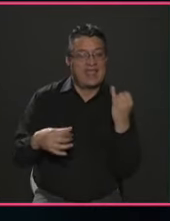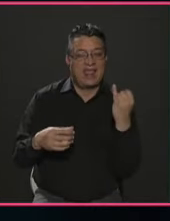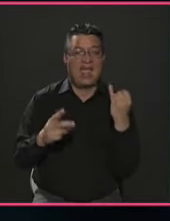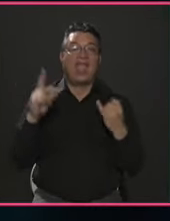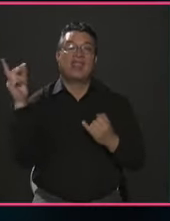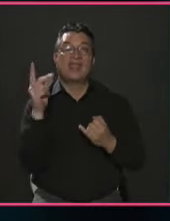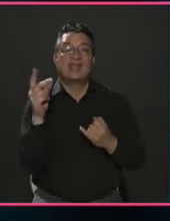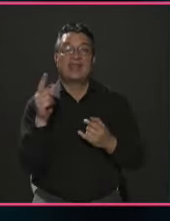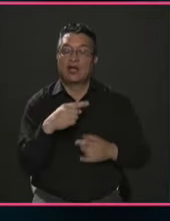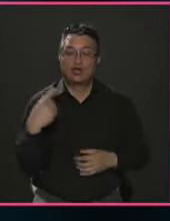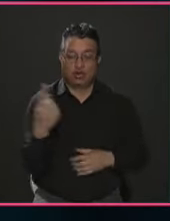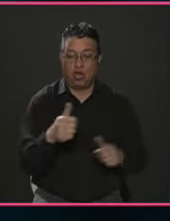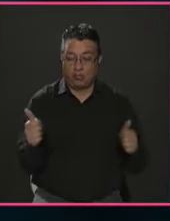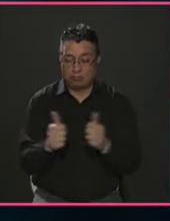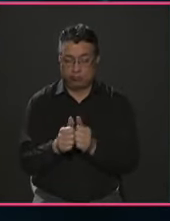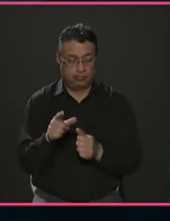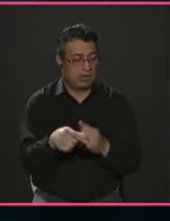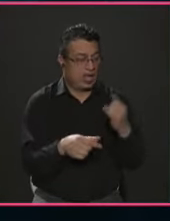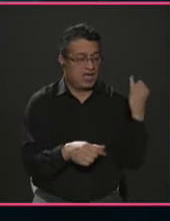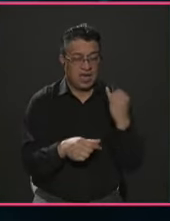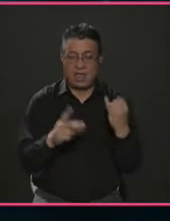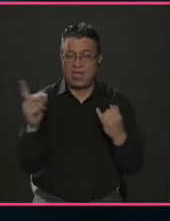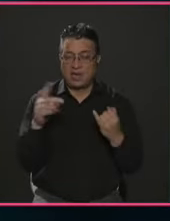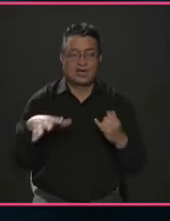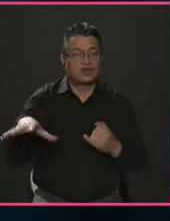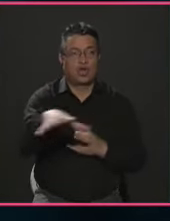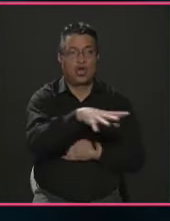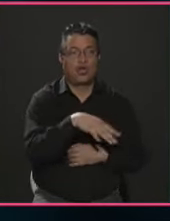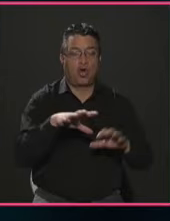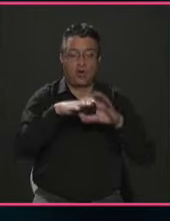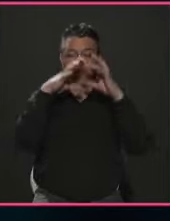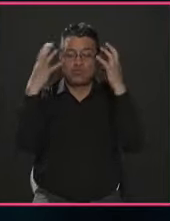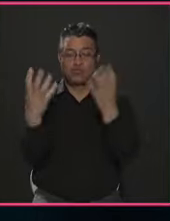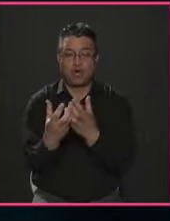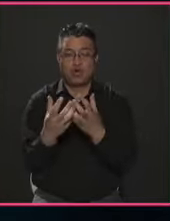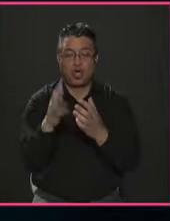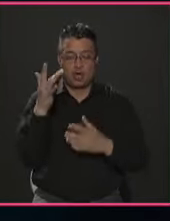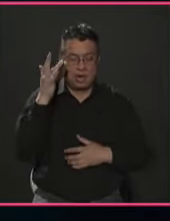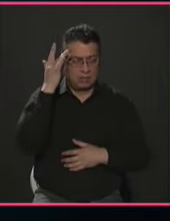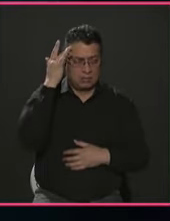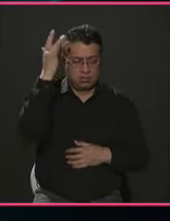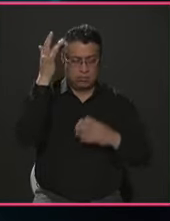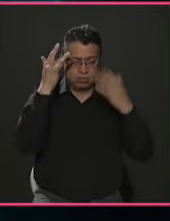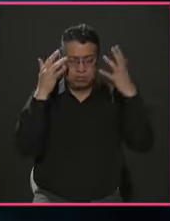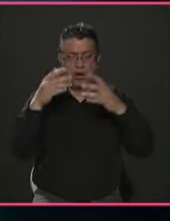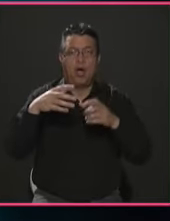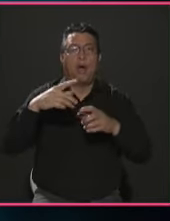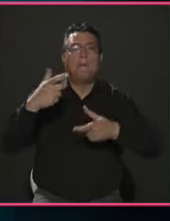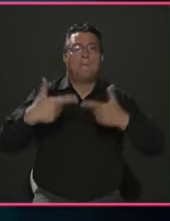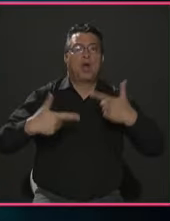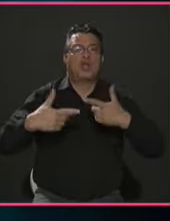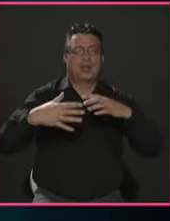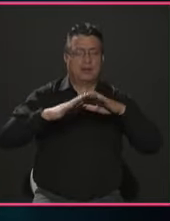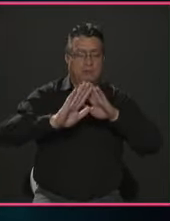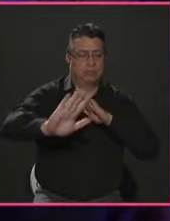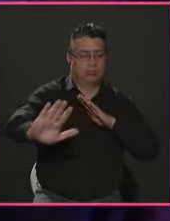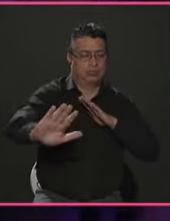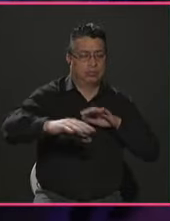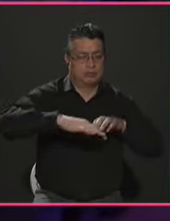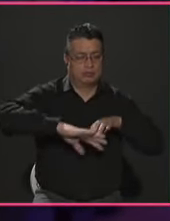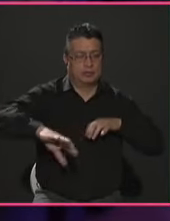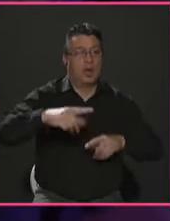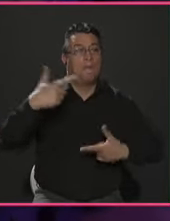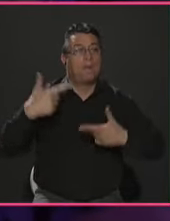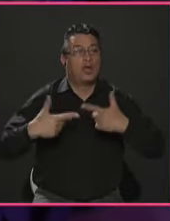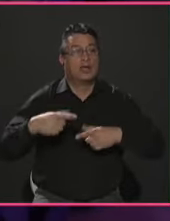acá están juntos las izquierdas y las derechas en un mundo donde el mundo intelectual se separó de la política dejando a la política